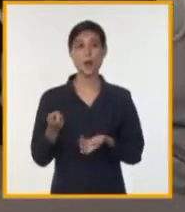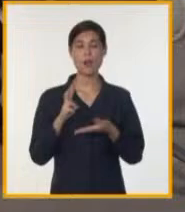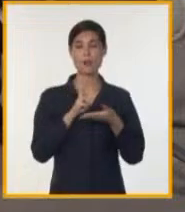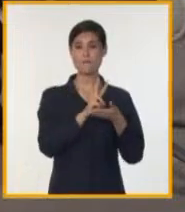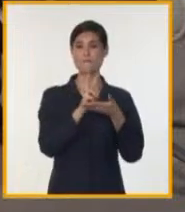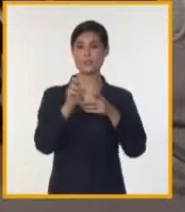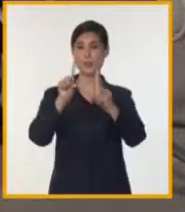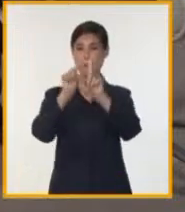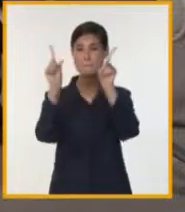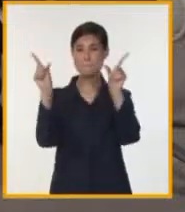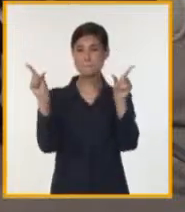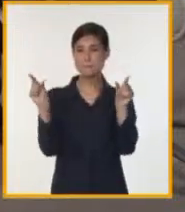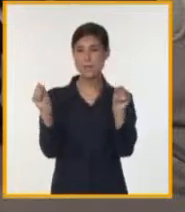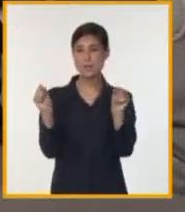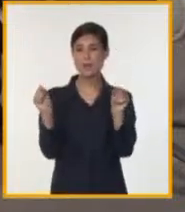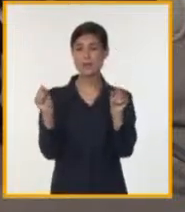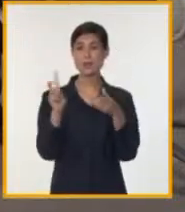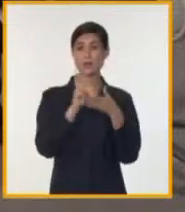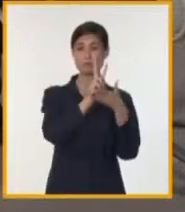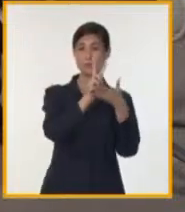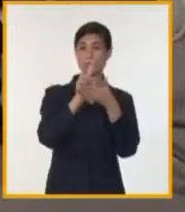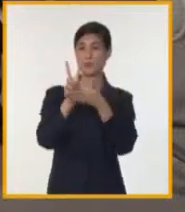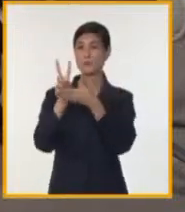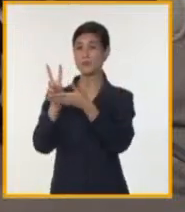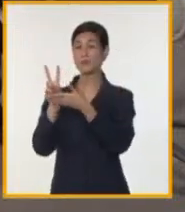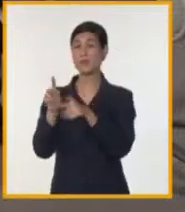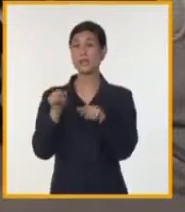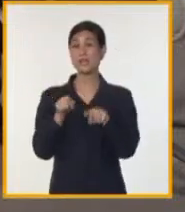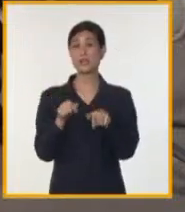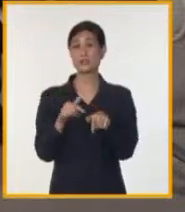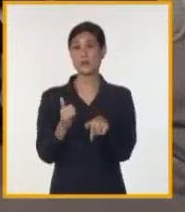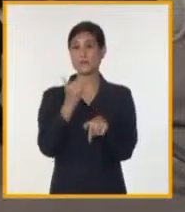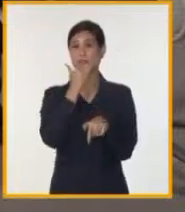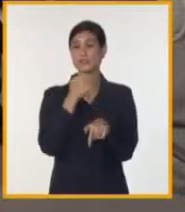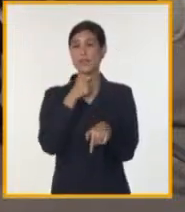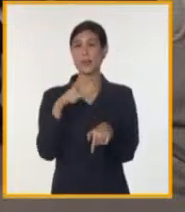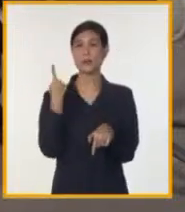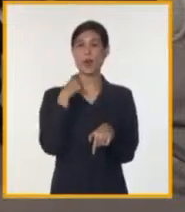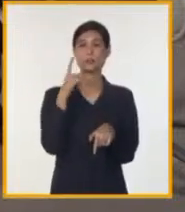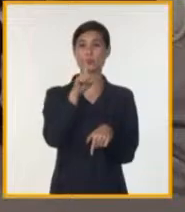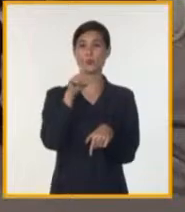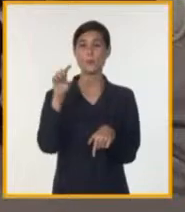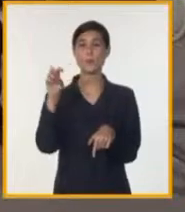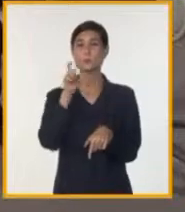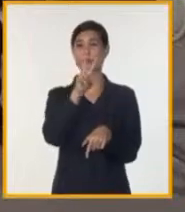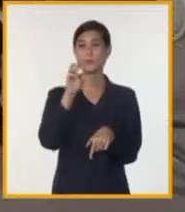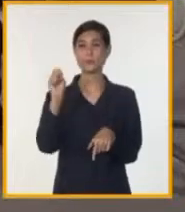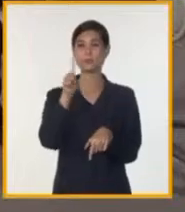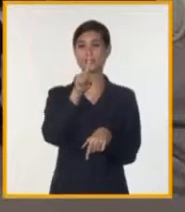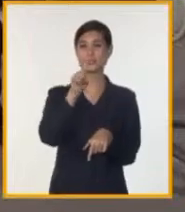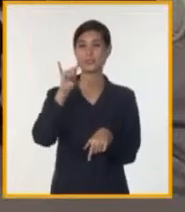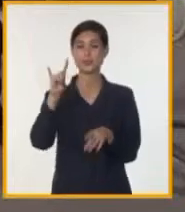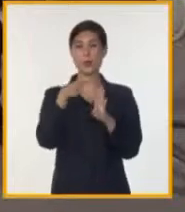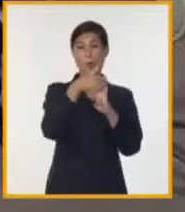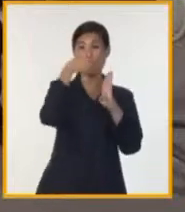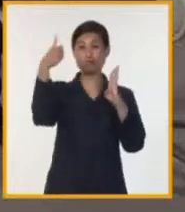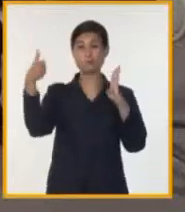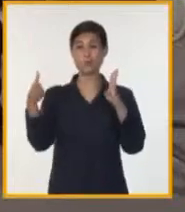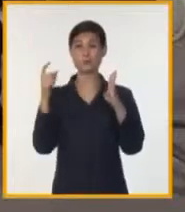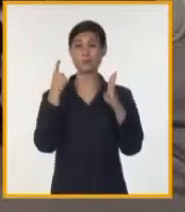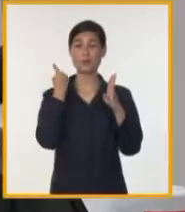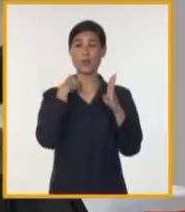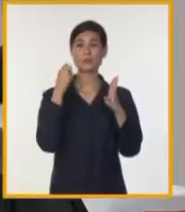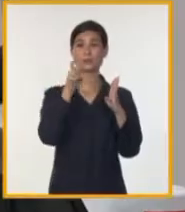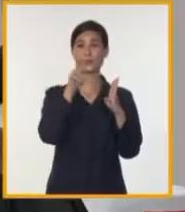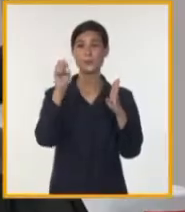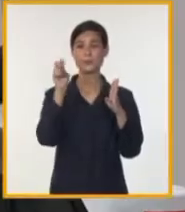los viajes tienen una contracción y comparativamente el año 2019 contra el año 2023, un 52%.